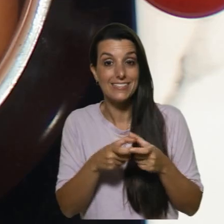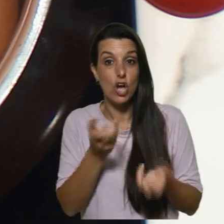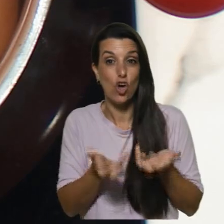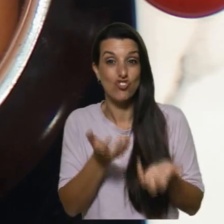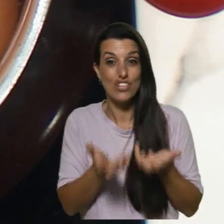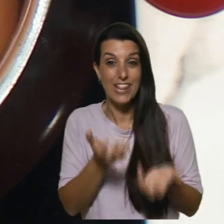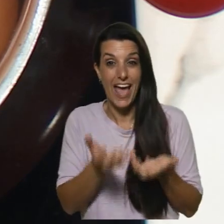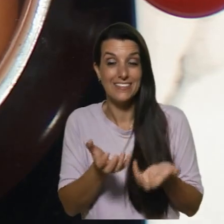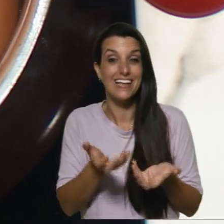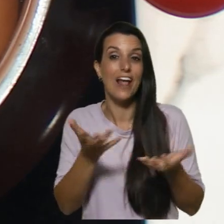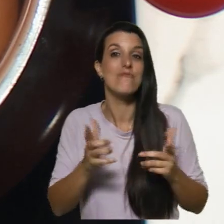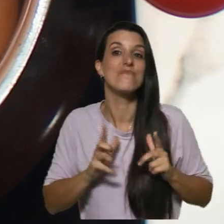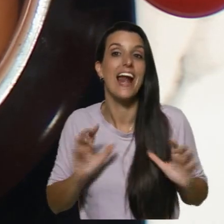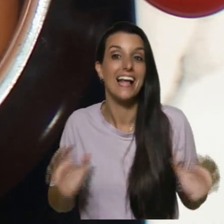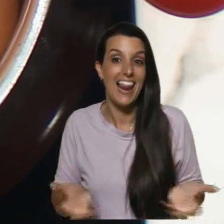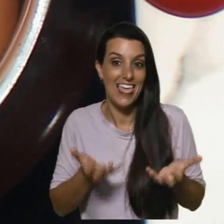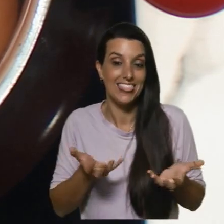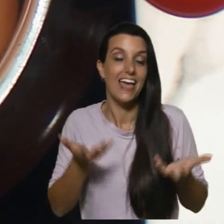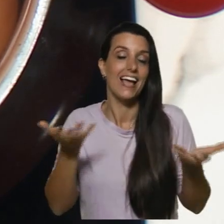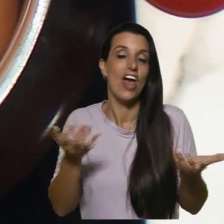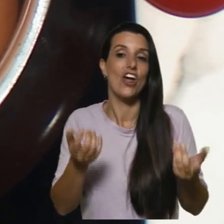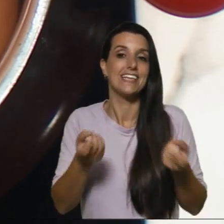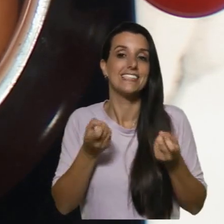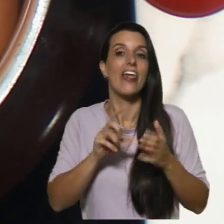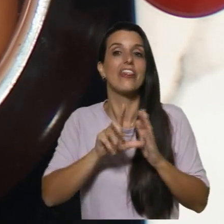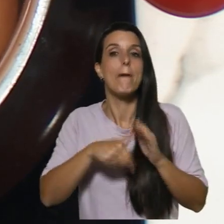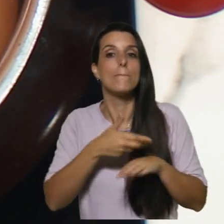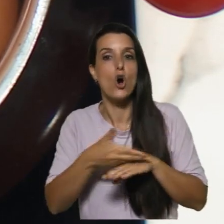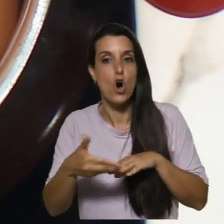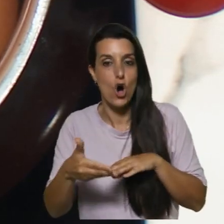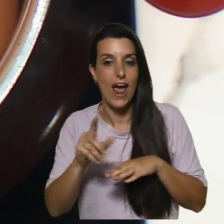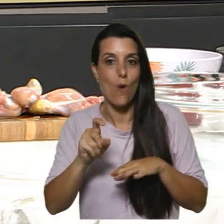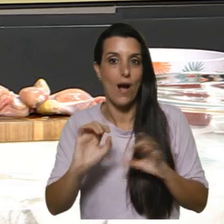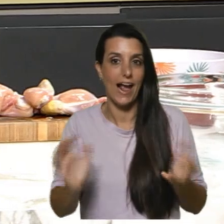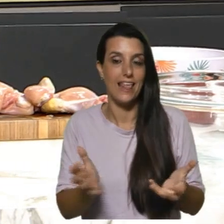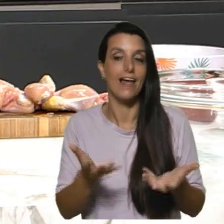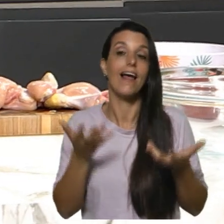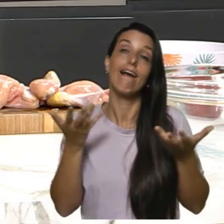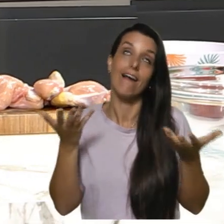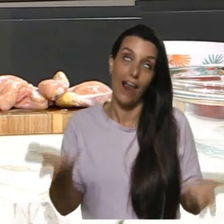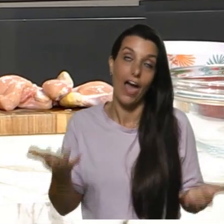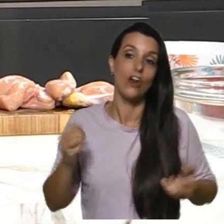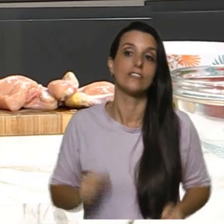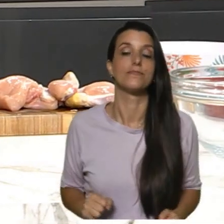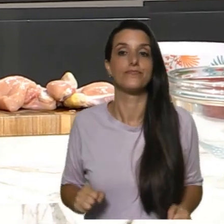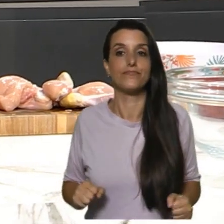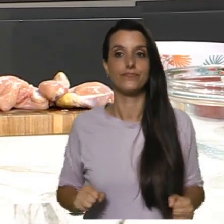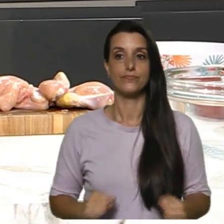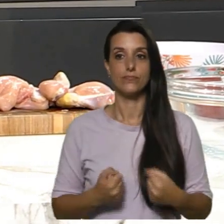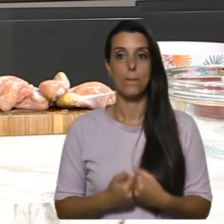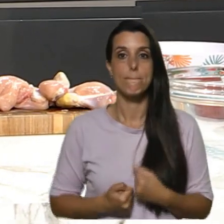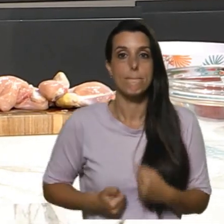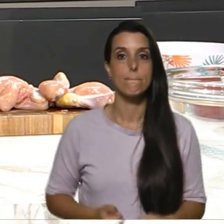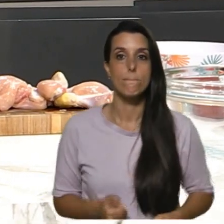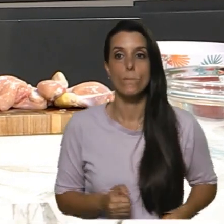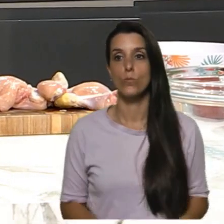de... Tenés que esperar que caliente. Ahí está, la inducción demora en calentar el agua. Y son muchas. Exactamente, mira, vamos con las papas para que se vayan